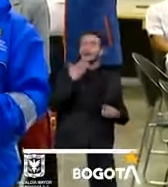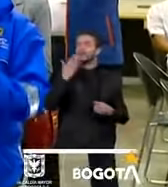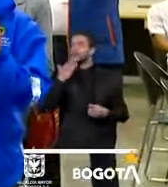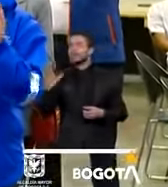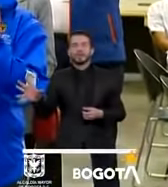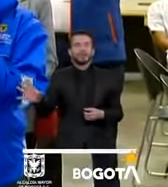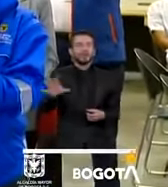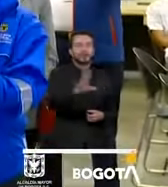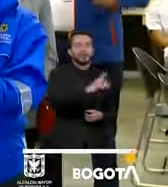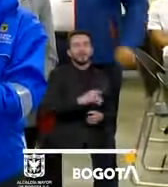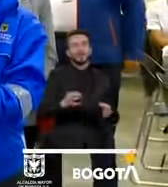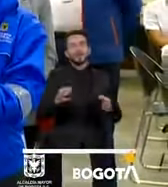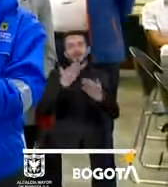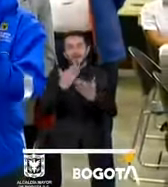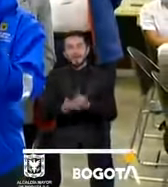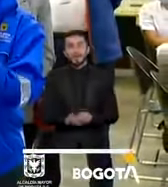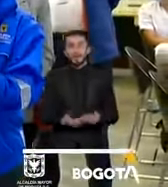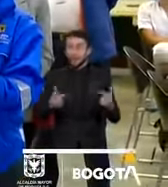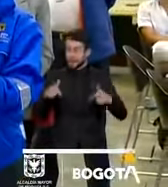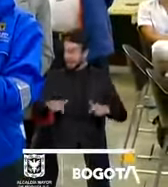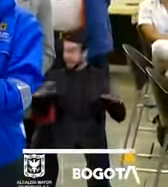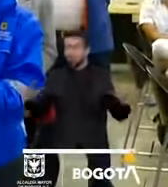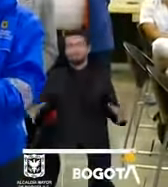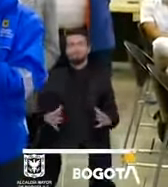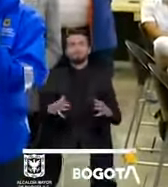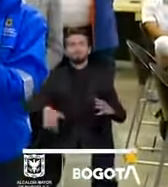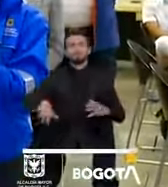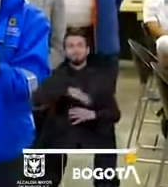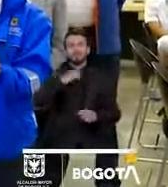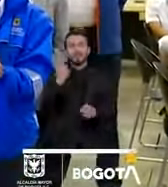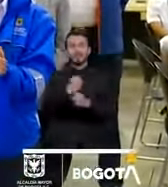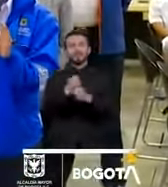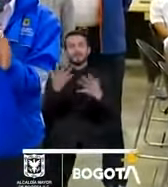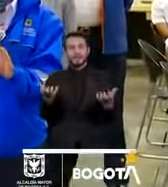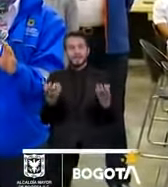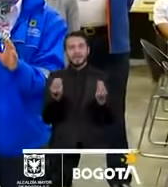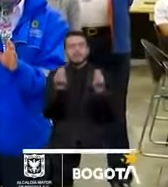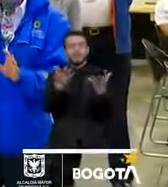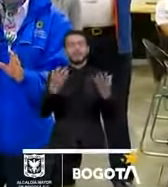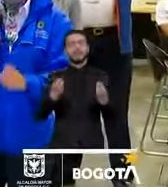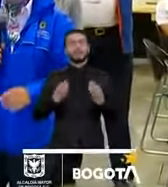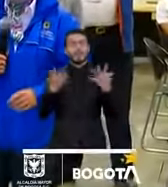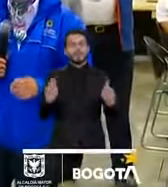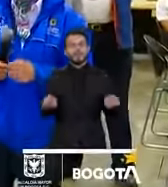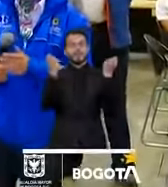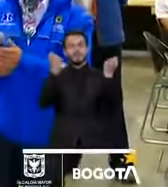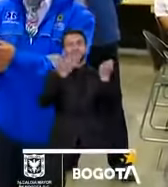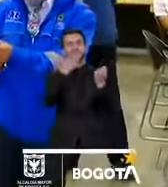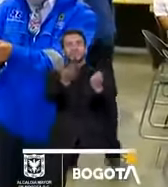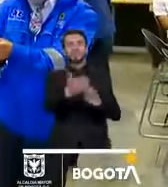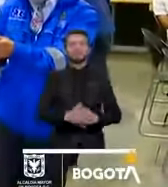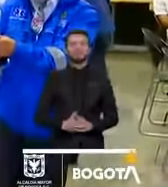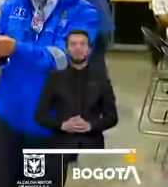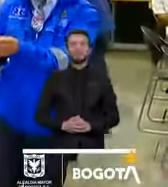gracias. Aquí seguimos trabajando para cuidarlos, para salvar vidas, que es nuestra tarea. Muchas gracias.